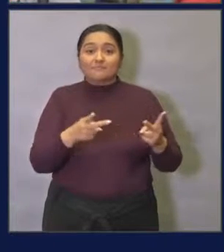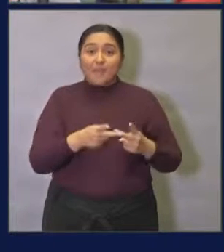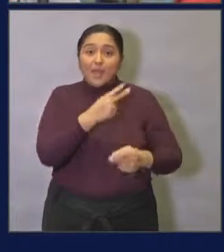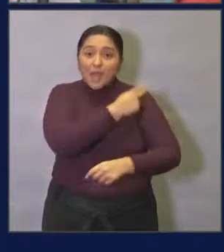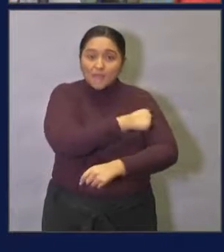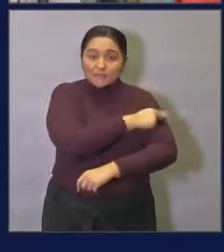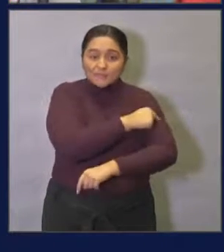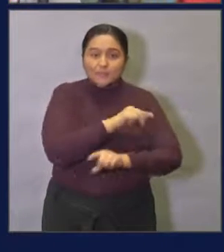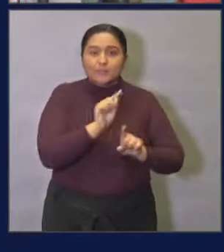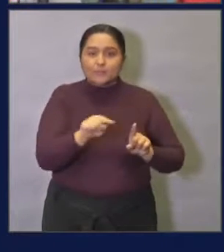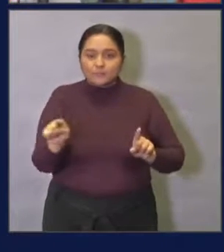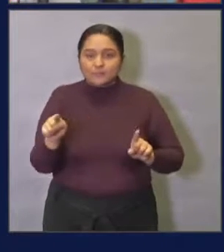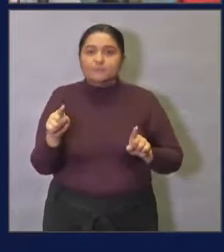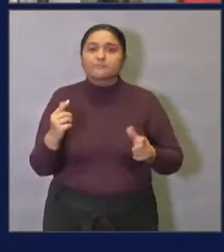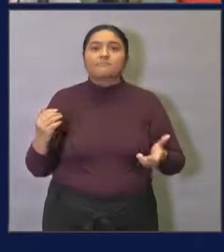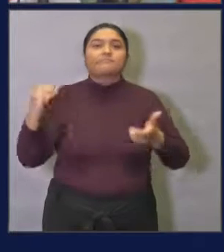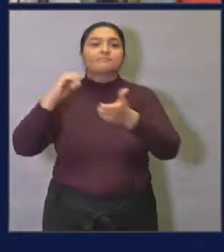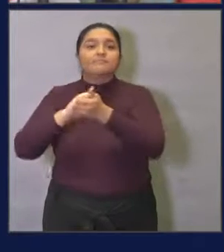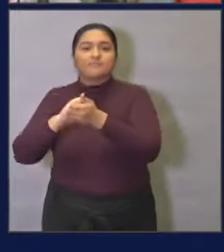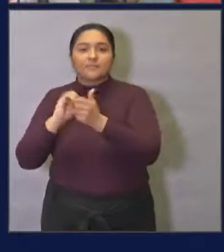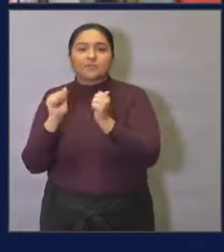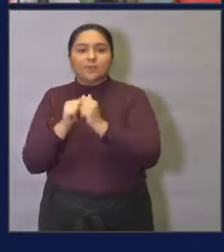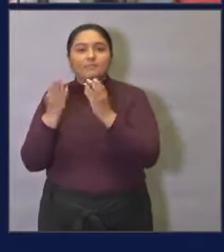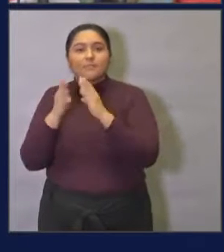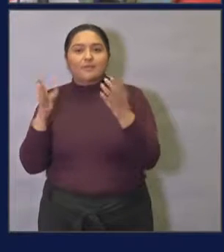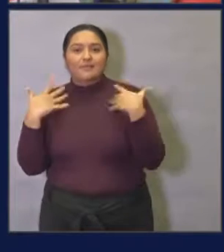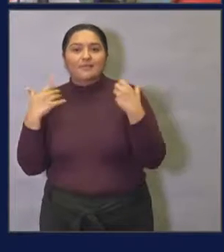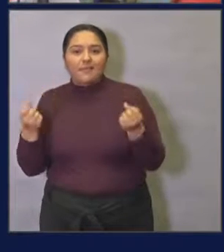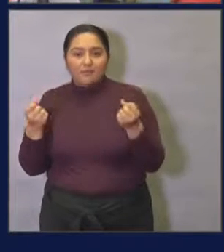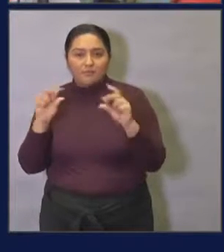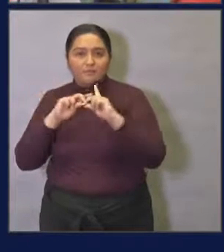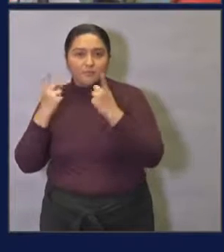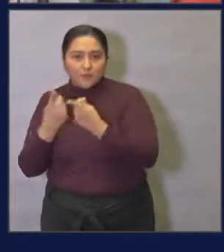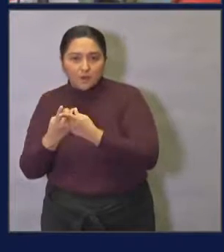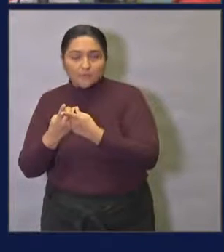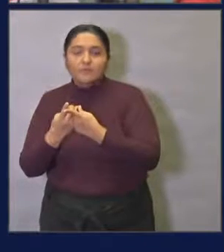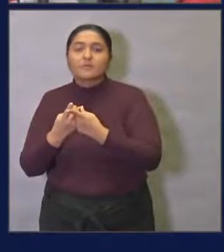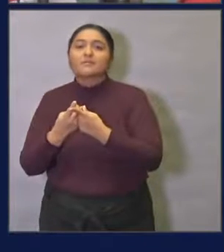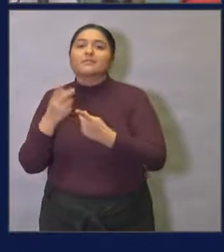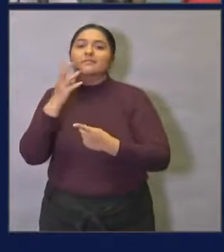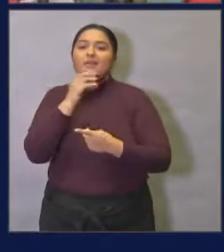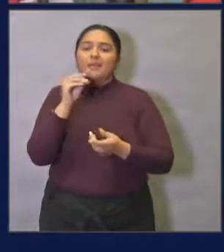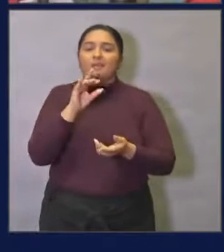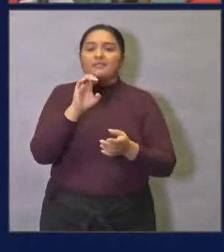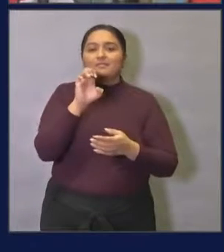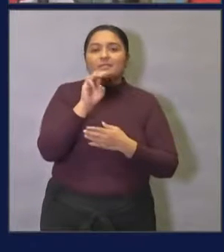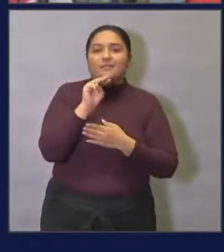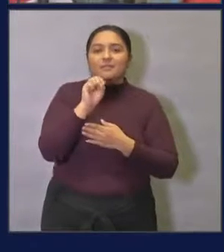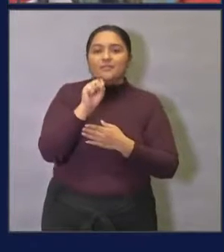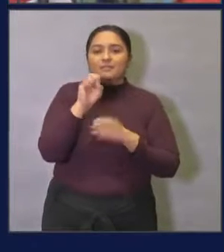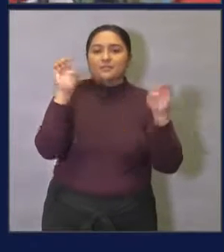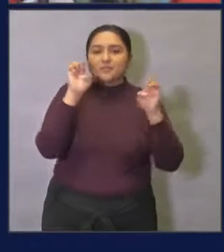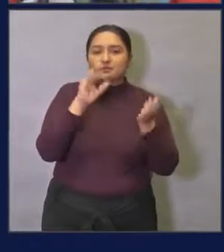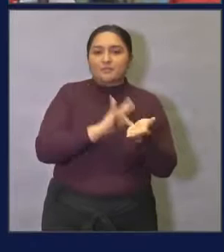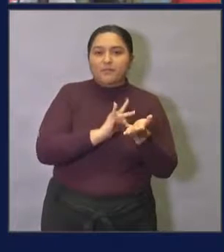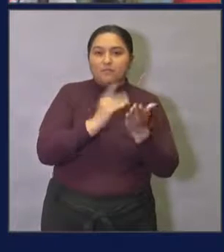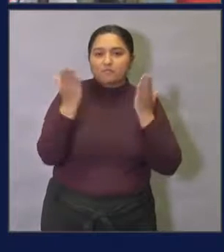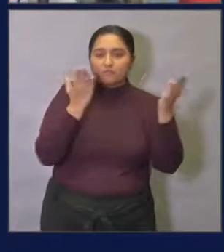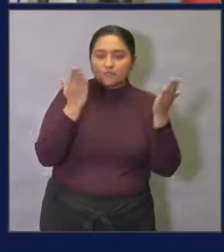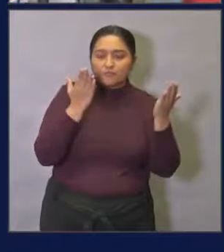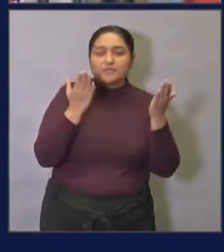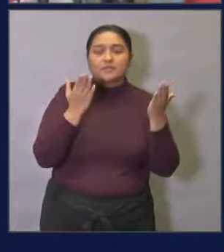estado trabajando con el Departamento de Salud Pública y nuestros socios de servicios médicos de emergencia para organizar